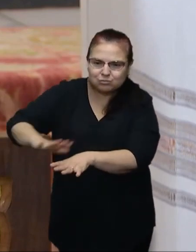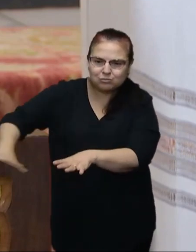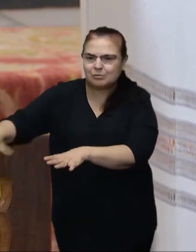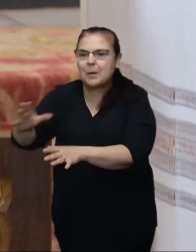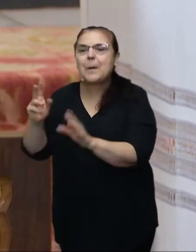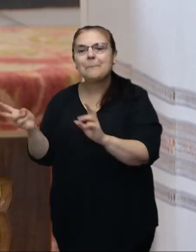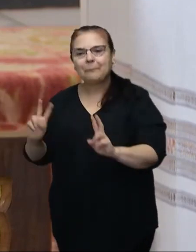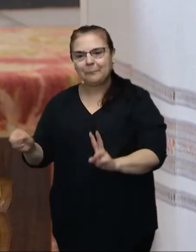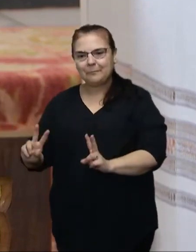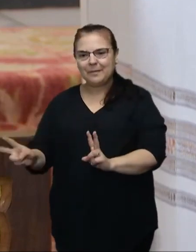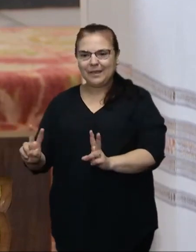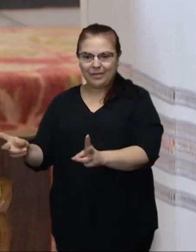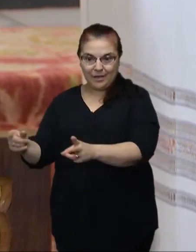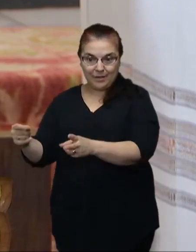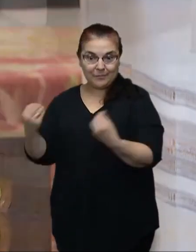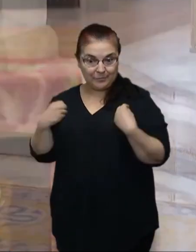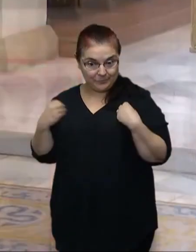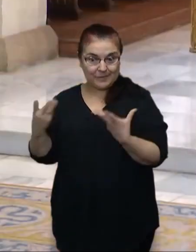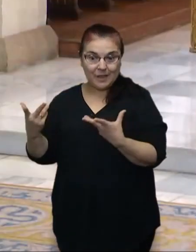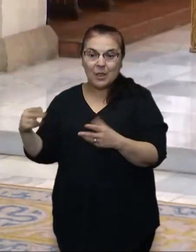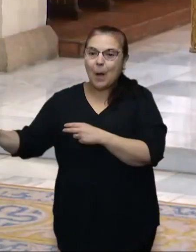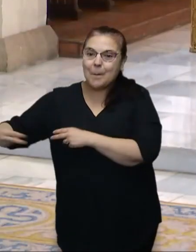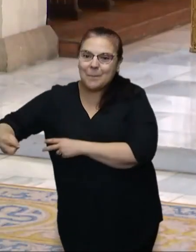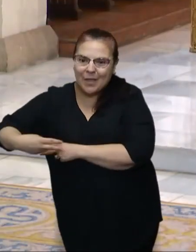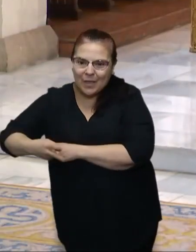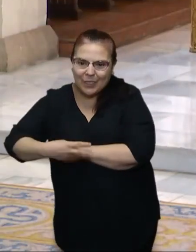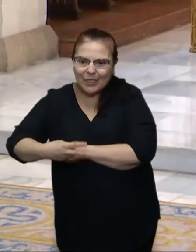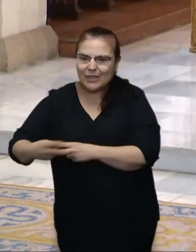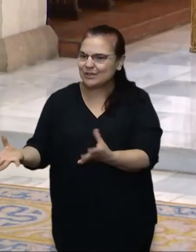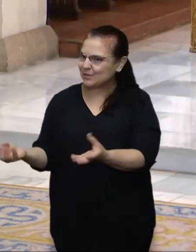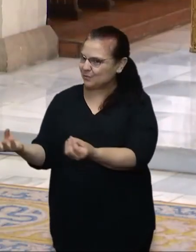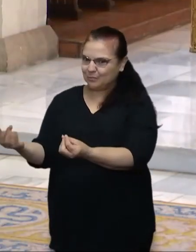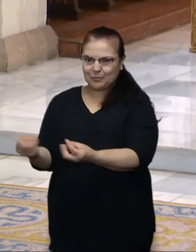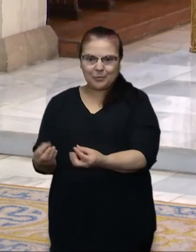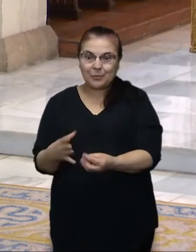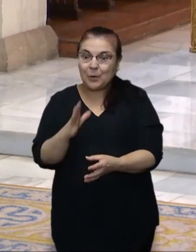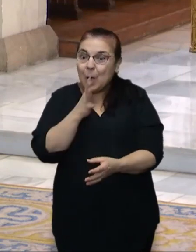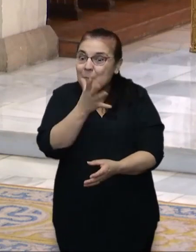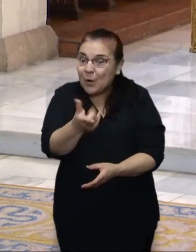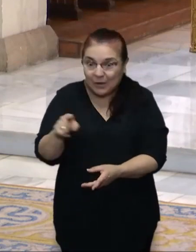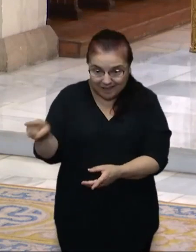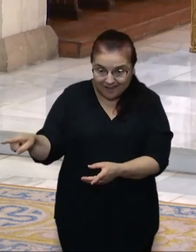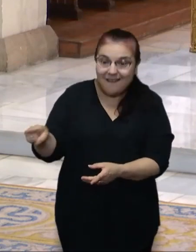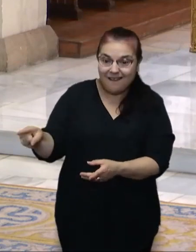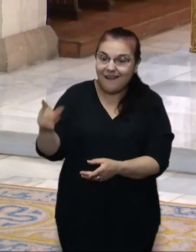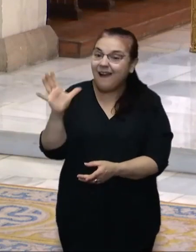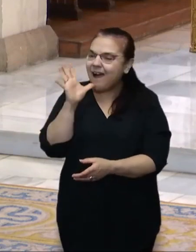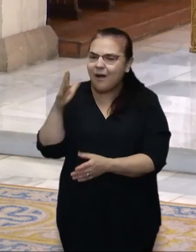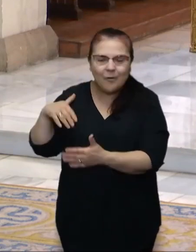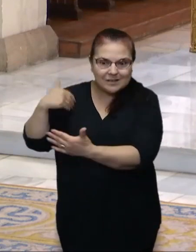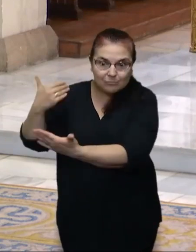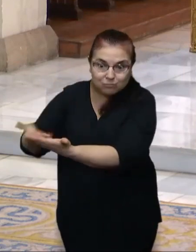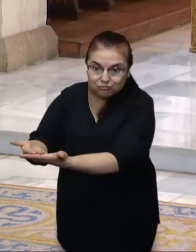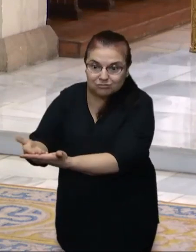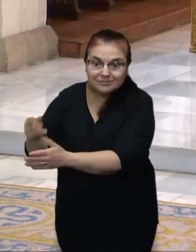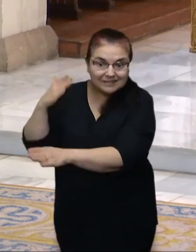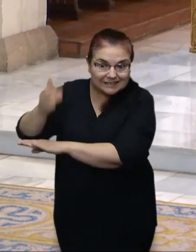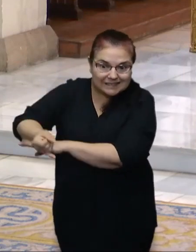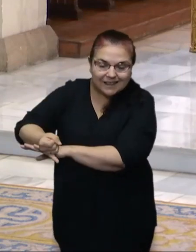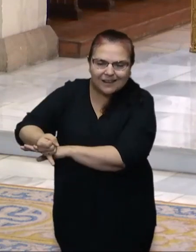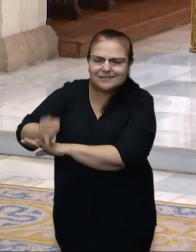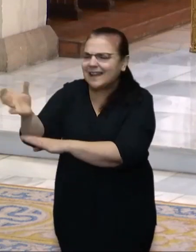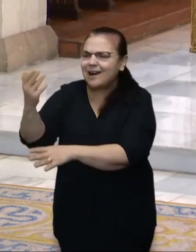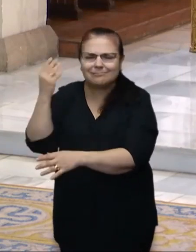vida y habrá peces en abundancia. Porque apenas estas aguas hayan llegado hasta allí,